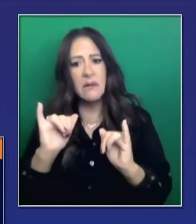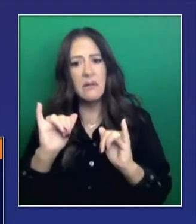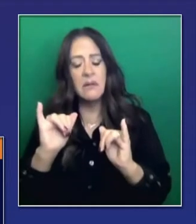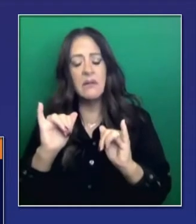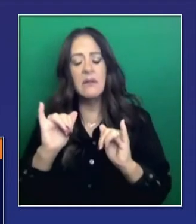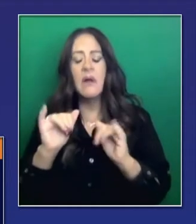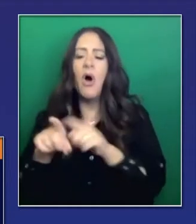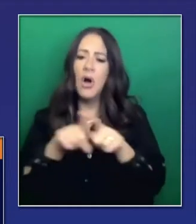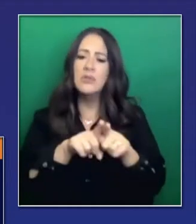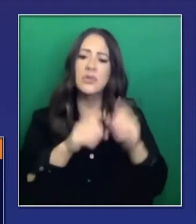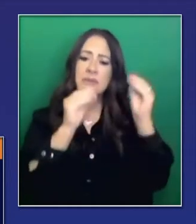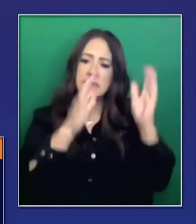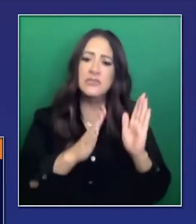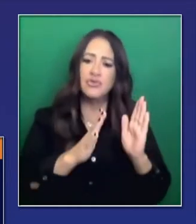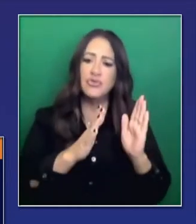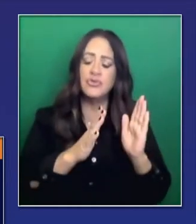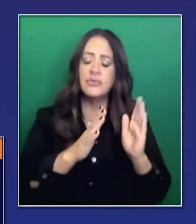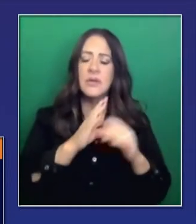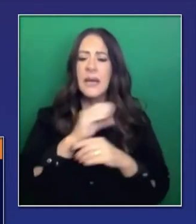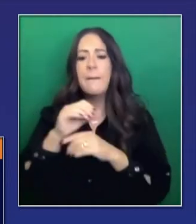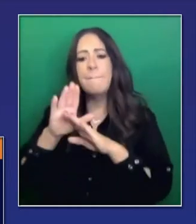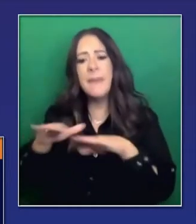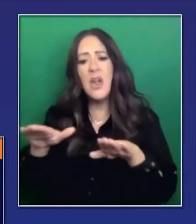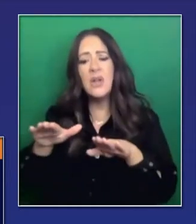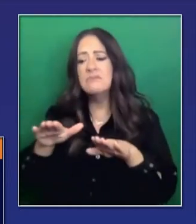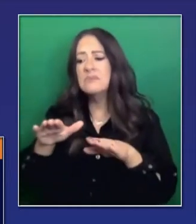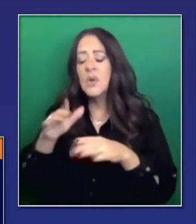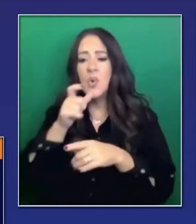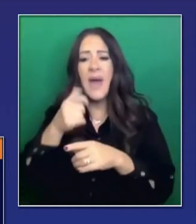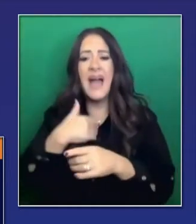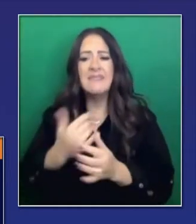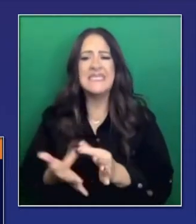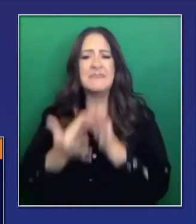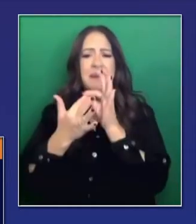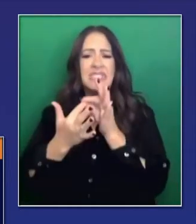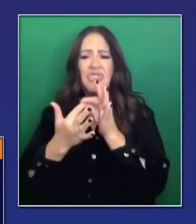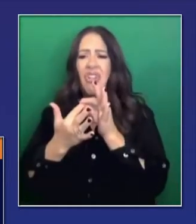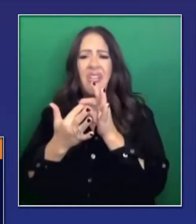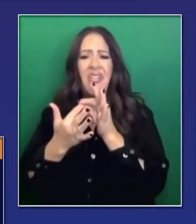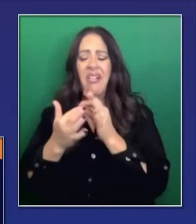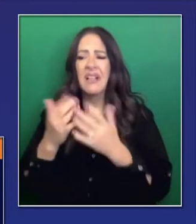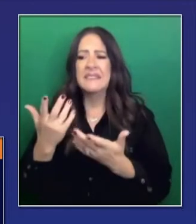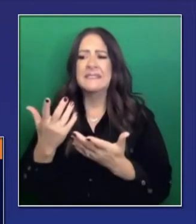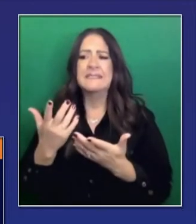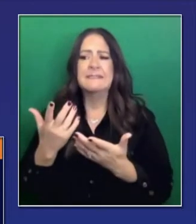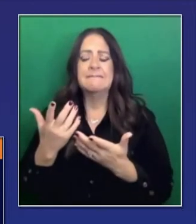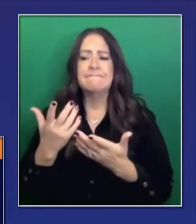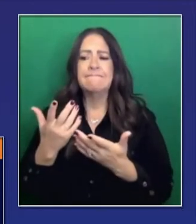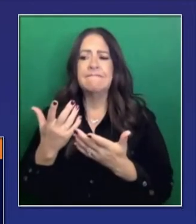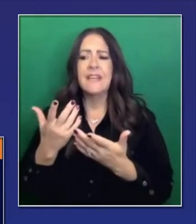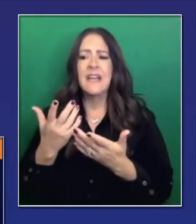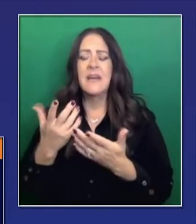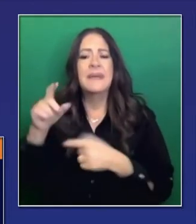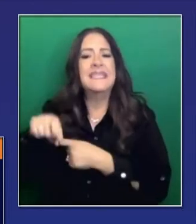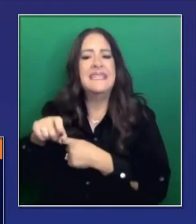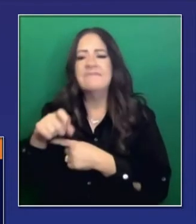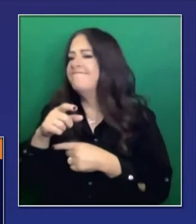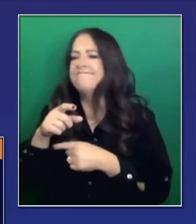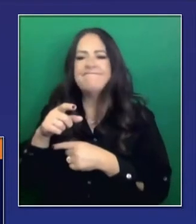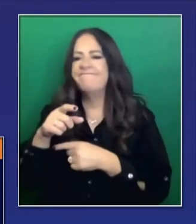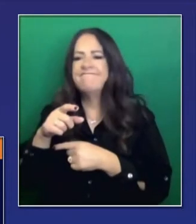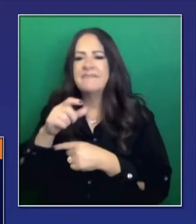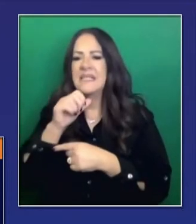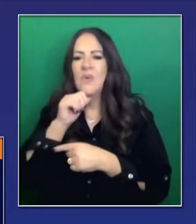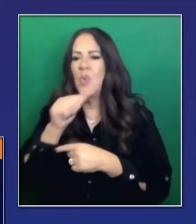para nuestros padres, los que tienen hijos que podrían tener condiciones singulares que no, que puede que no sea lo